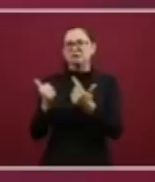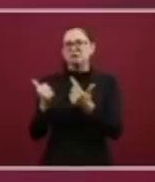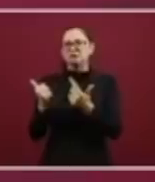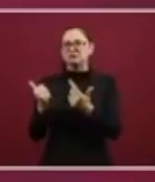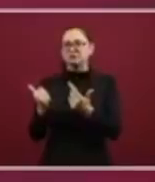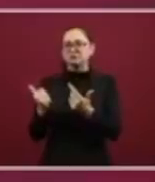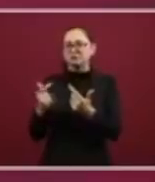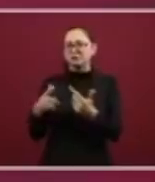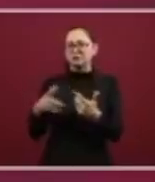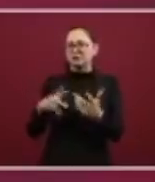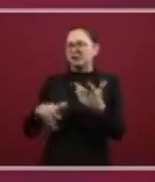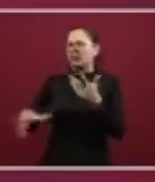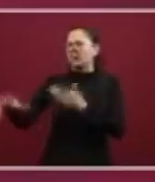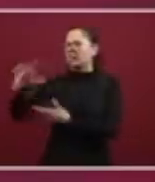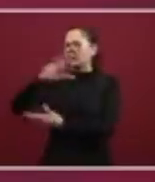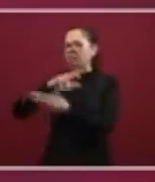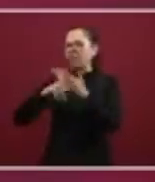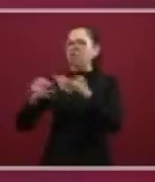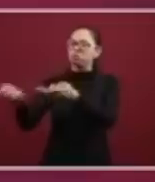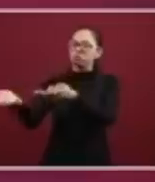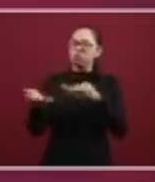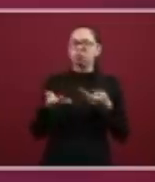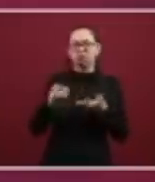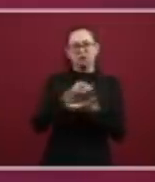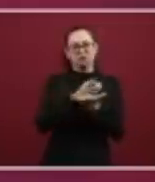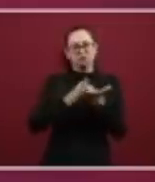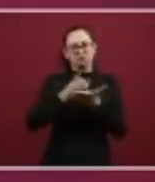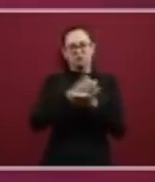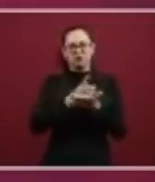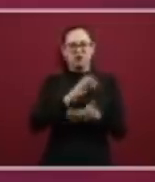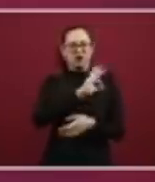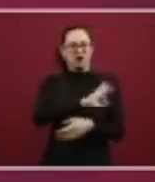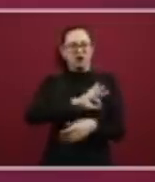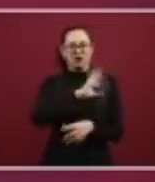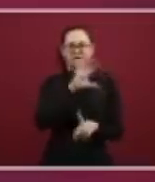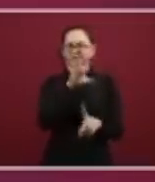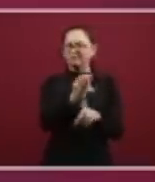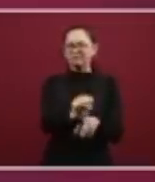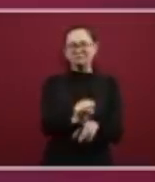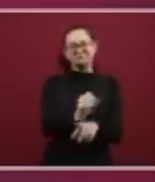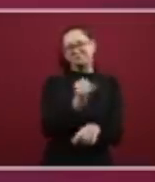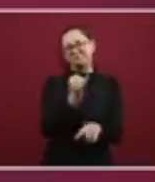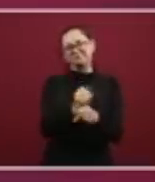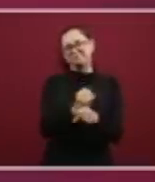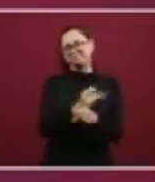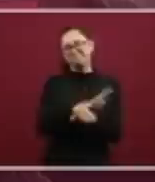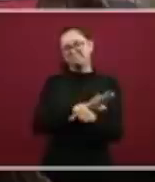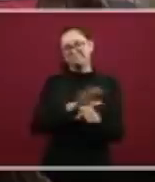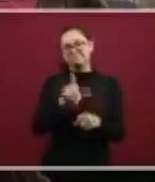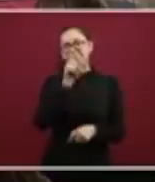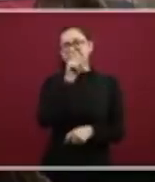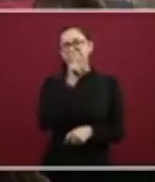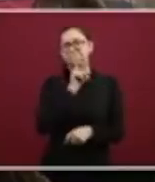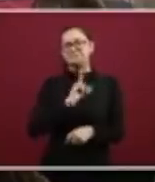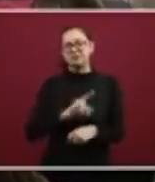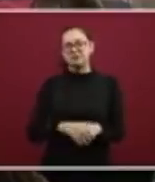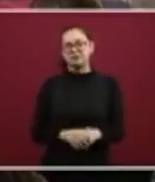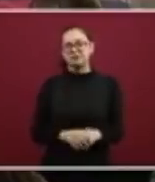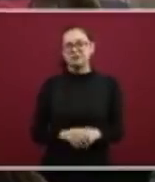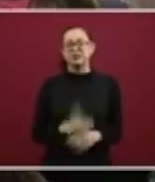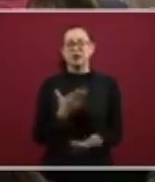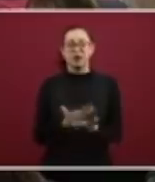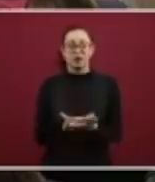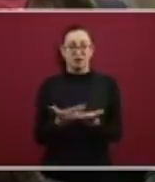que no tiene nada que ver con la felicidad verdadera. Entonces, vamos a pedirle a